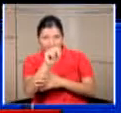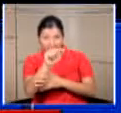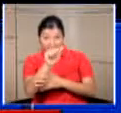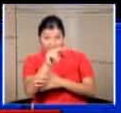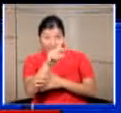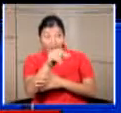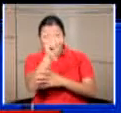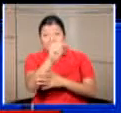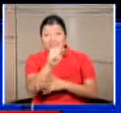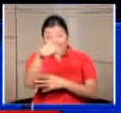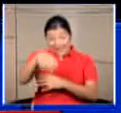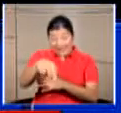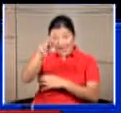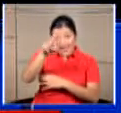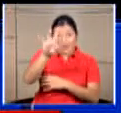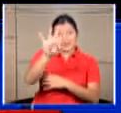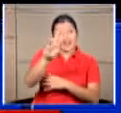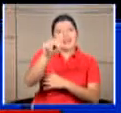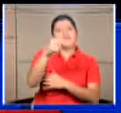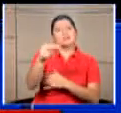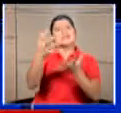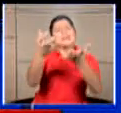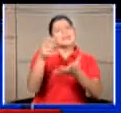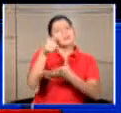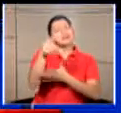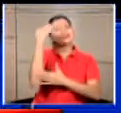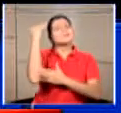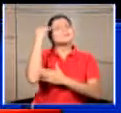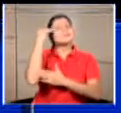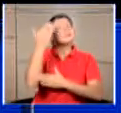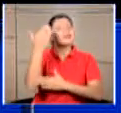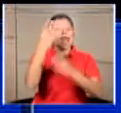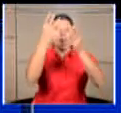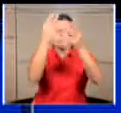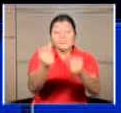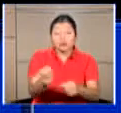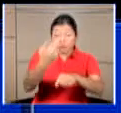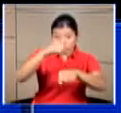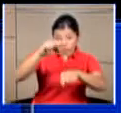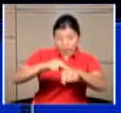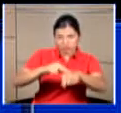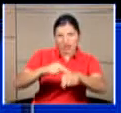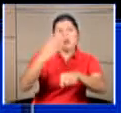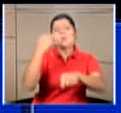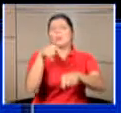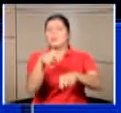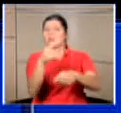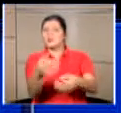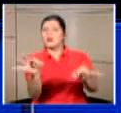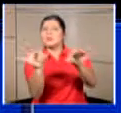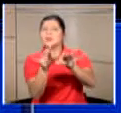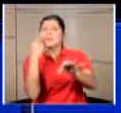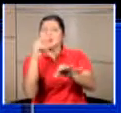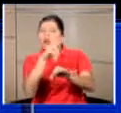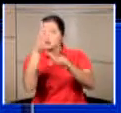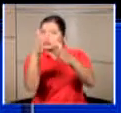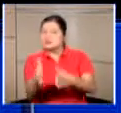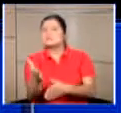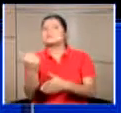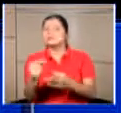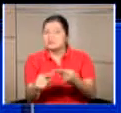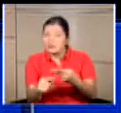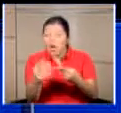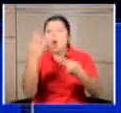RTN Noticias queremos que usted conozca sobre el presupuesto nacional de la República. ¿Por qué es importante para los costarricenses? ¿Por